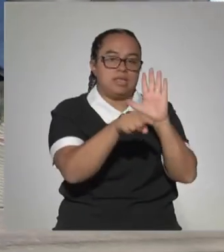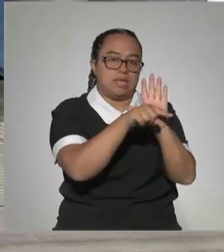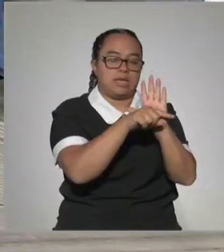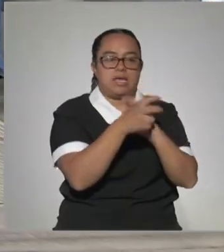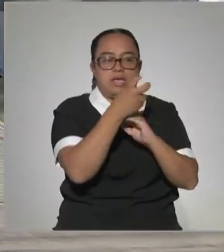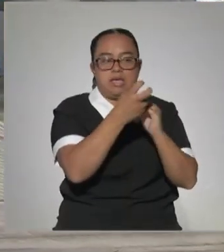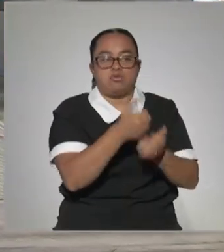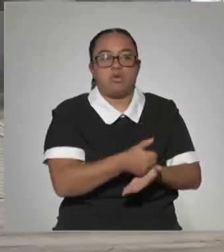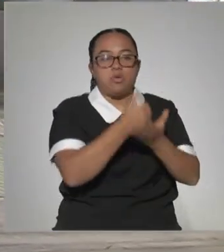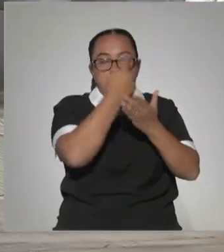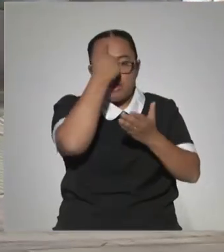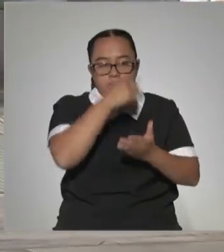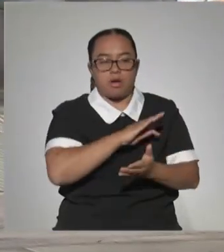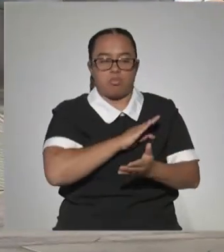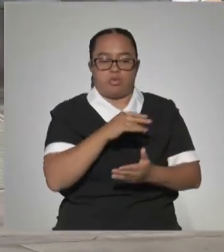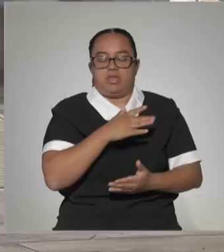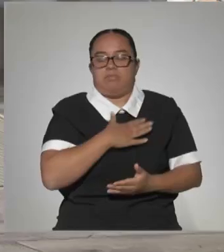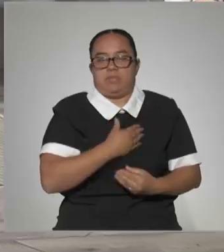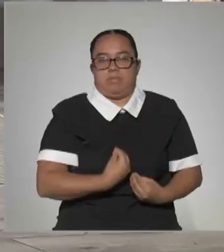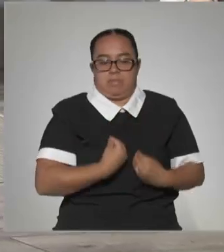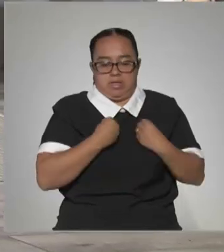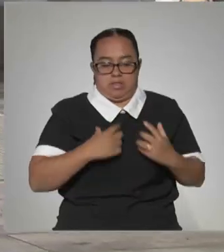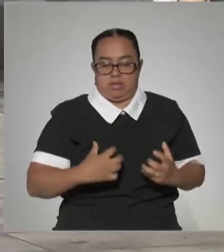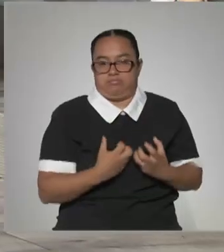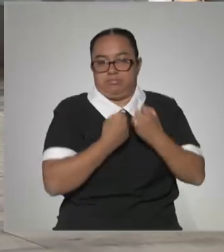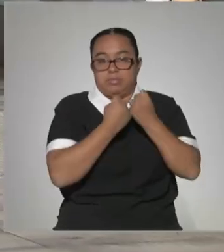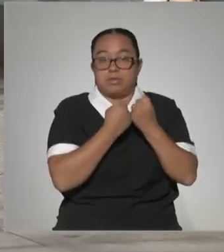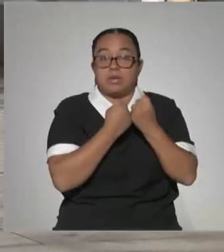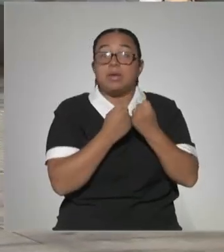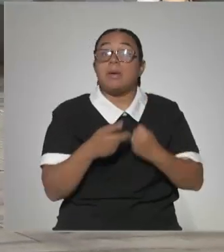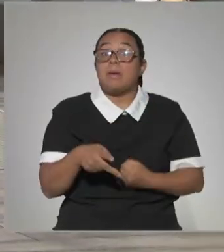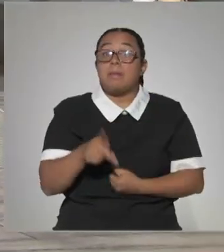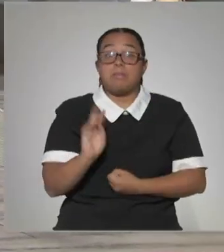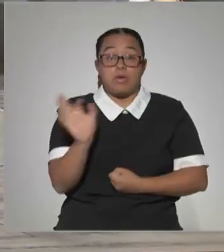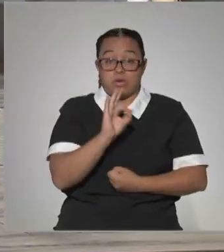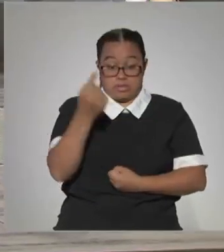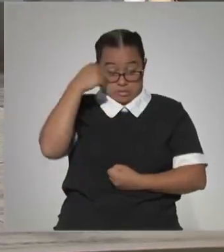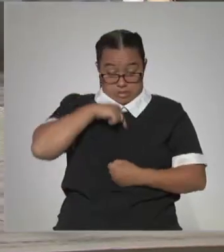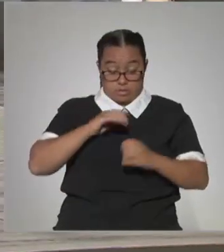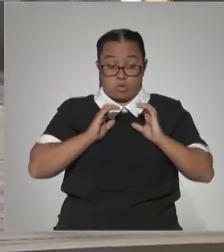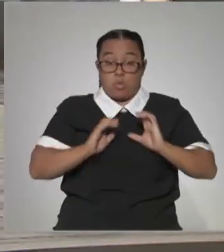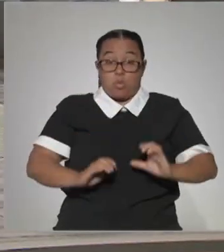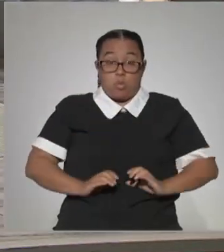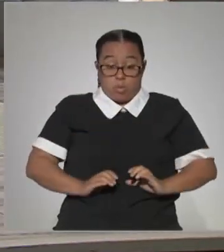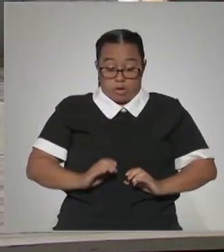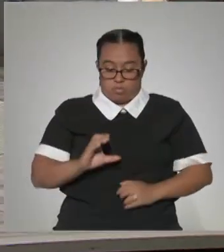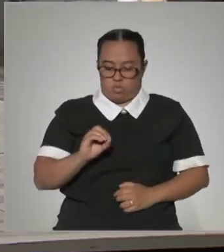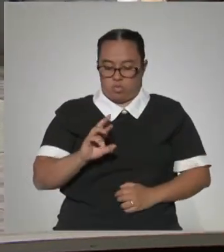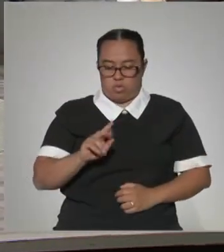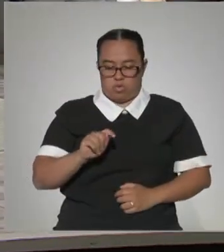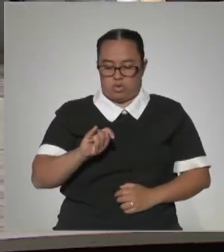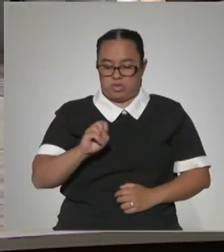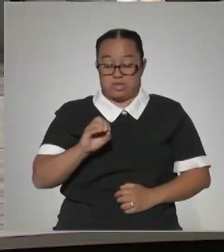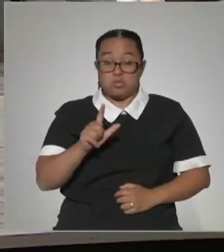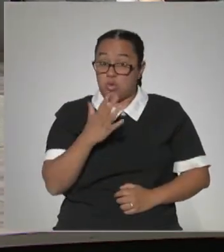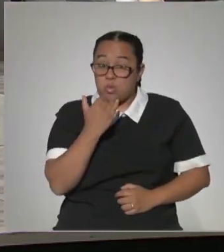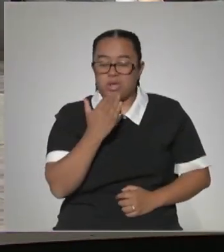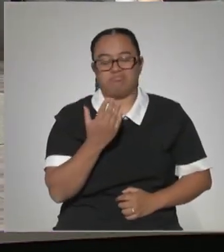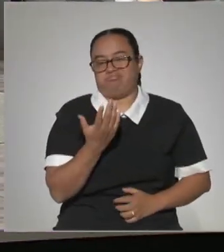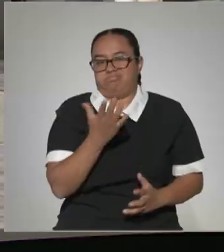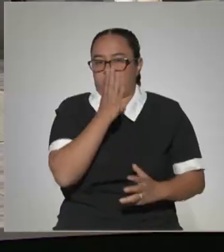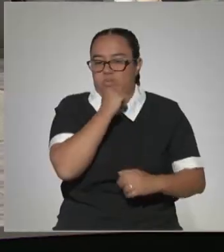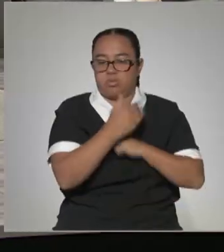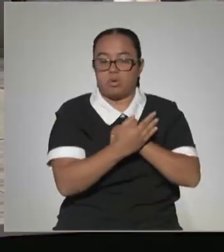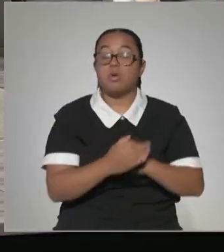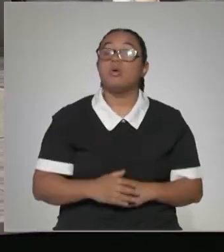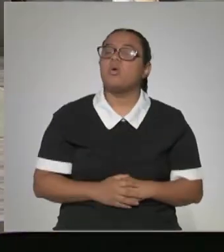estas emociones no se van a presentar si no hay una base bioquímica como lo es el cortisol, ¿no? O sea, por eso se le llama